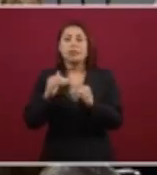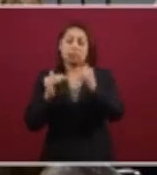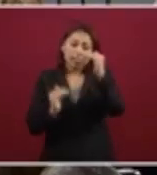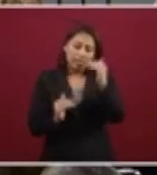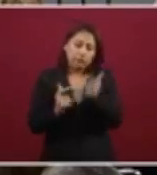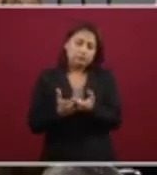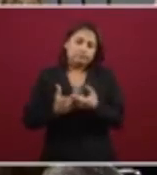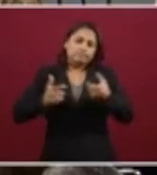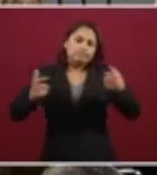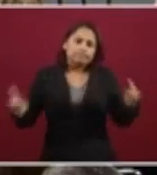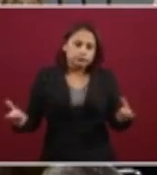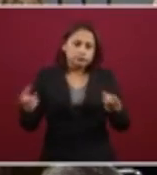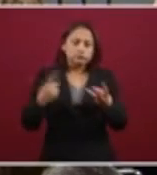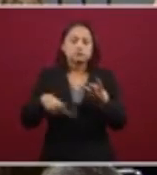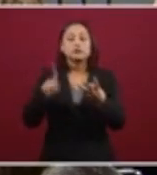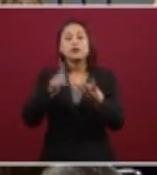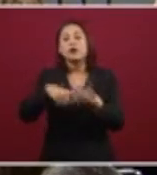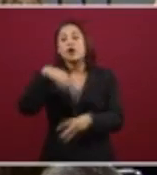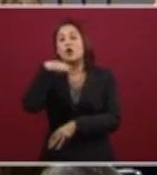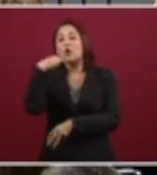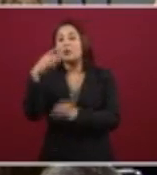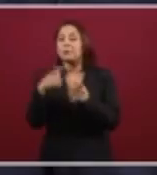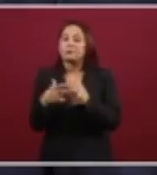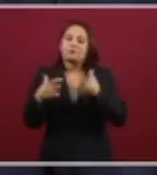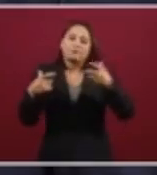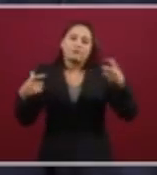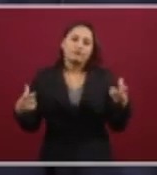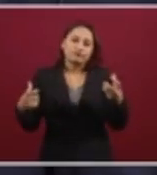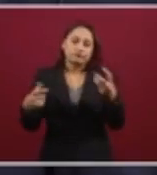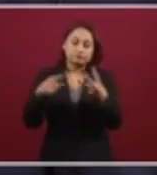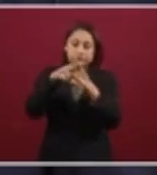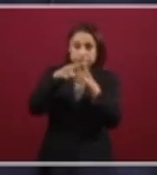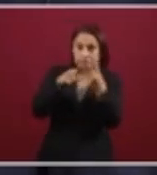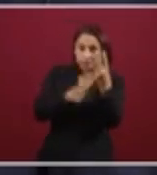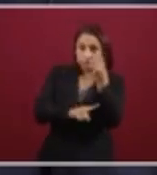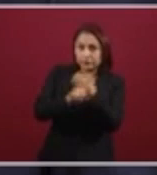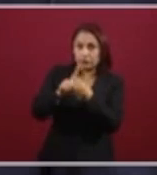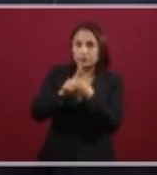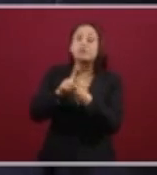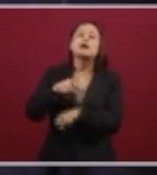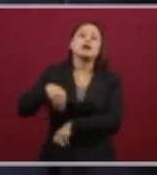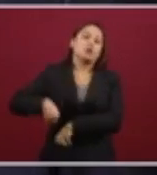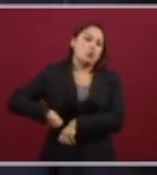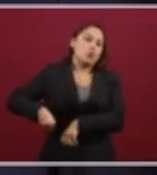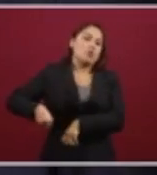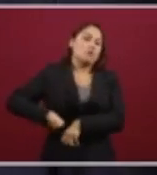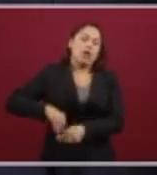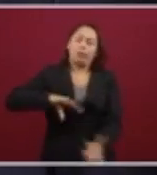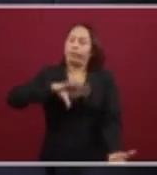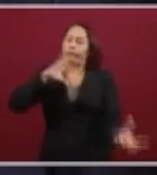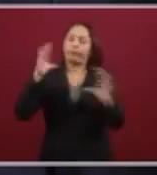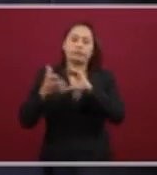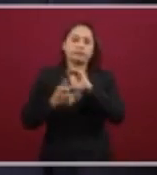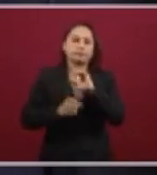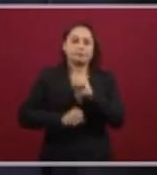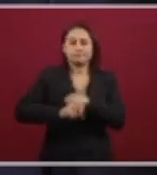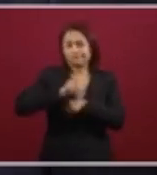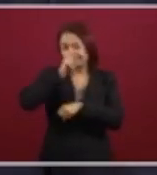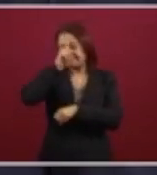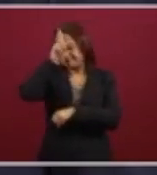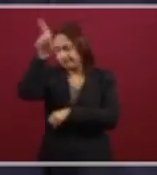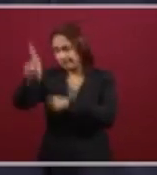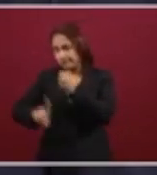eso desató la inseguridad y la violencia. Pero ya estamos